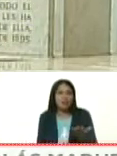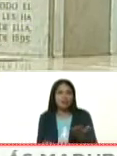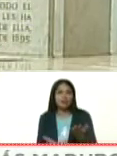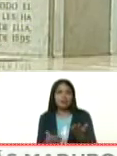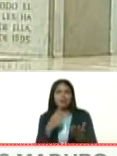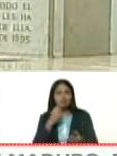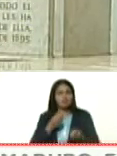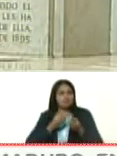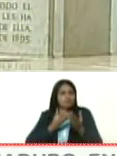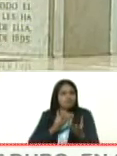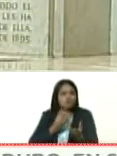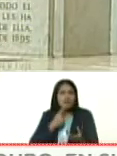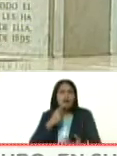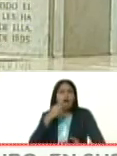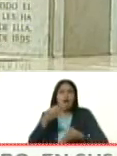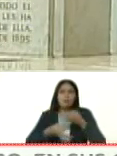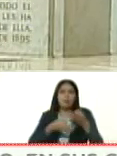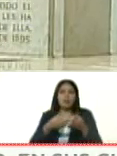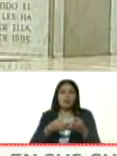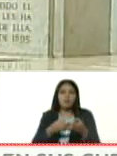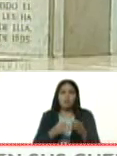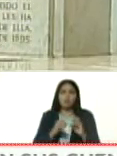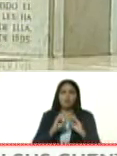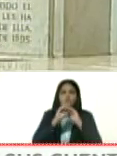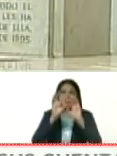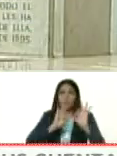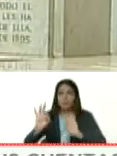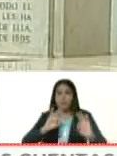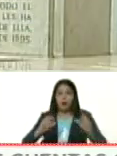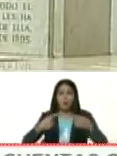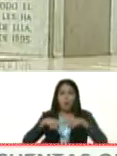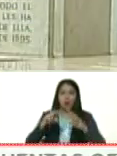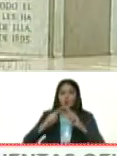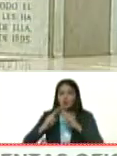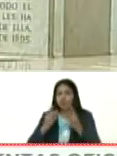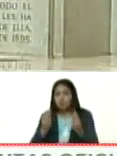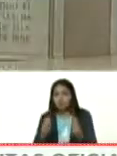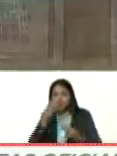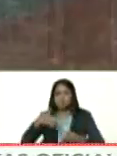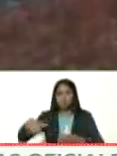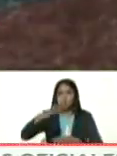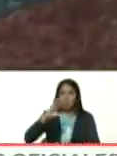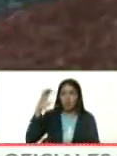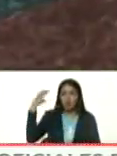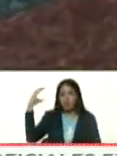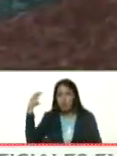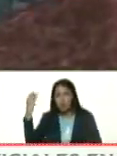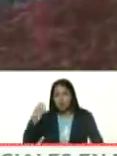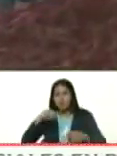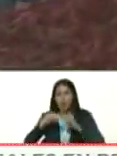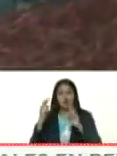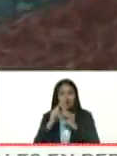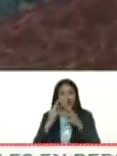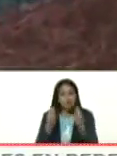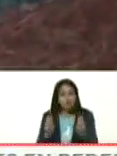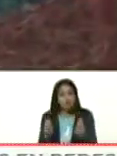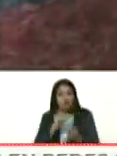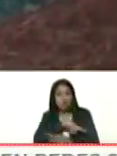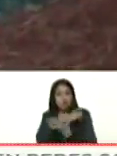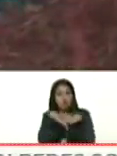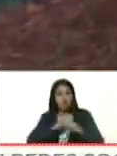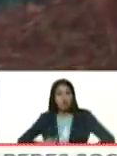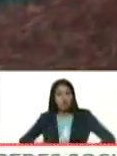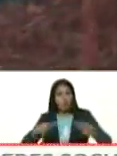Es una expresión famosa, conocida entre el pueblo colombiano, entre las fuerzas